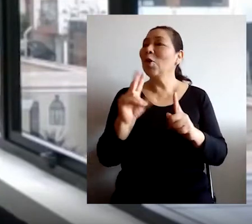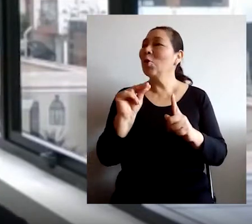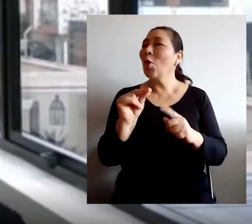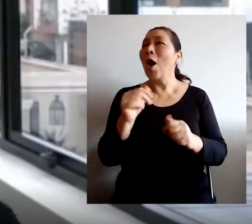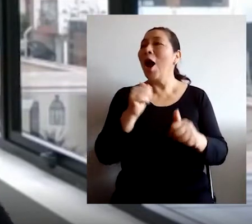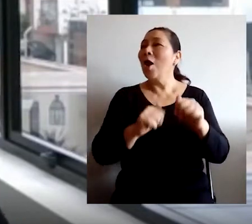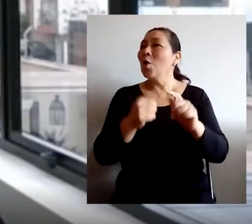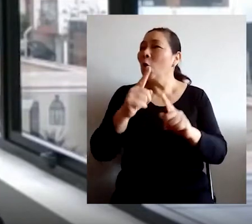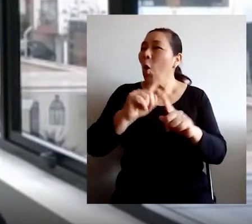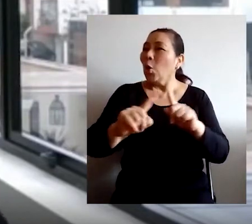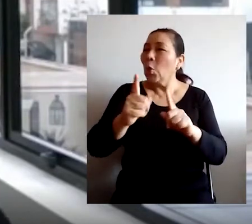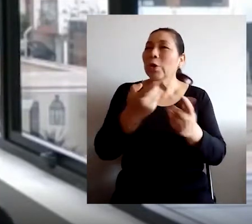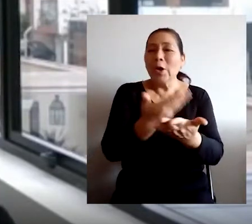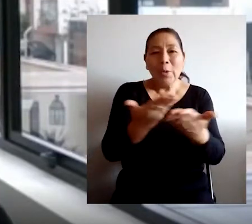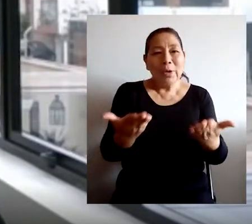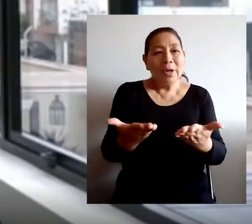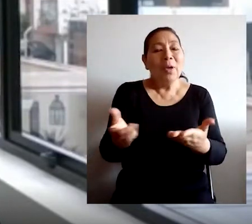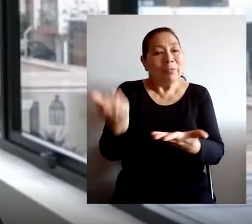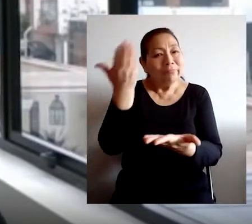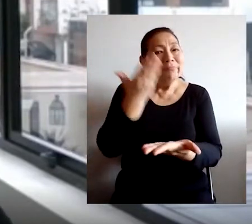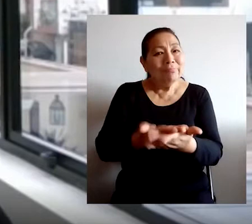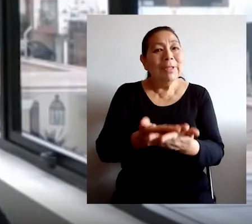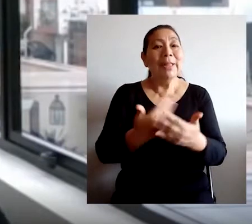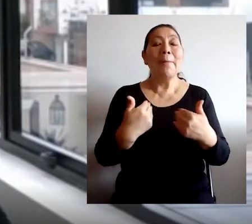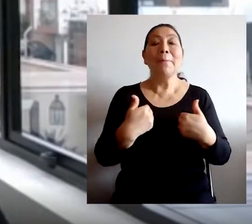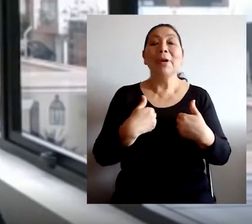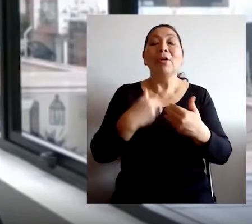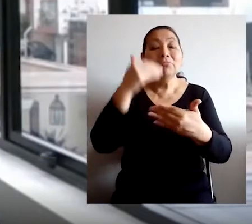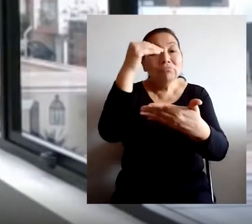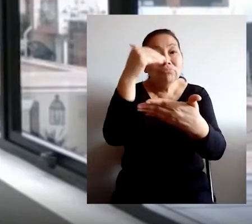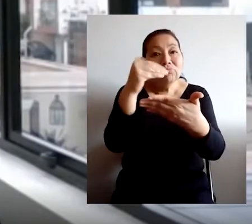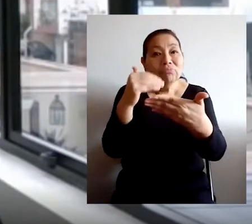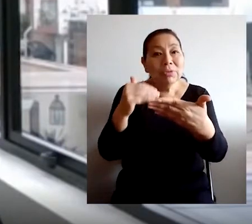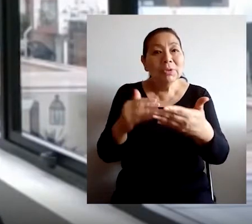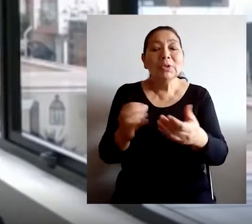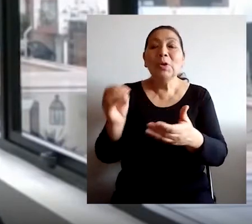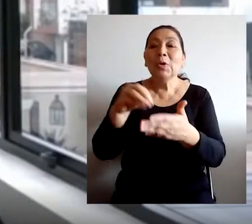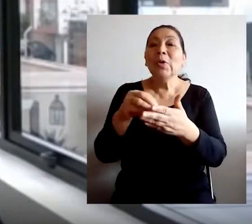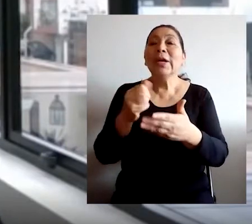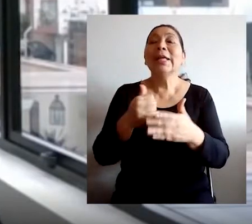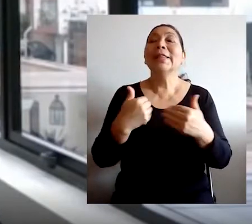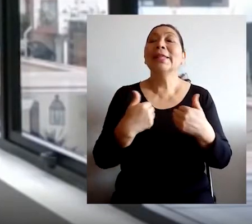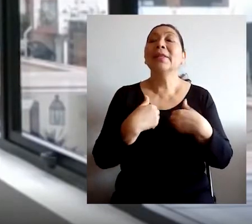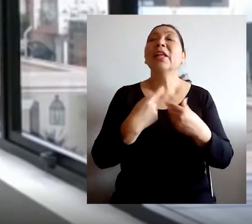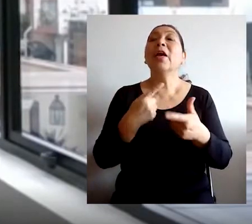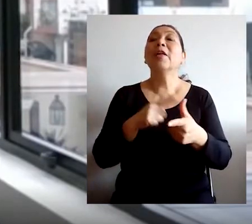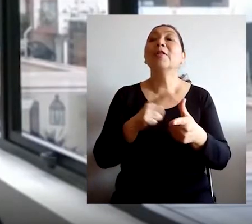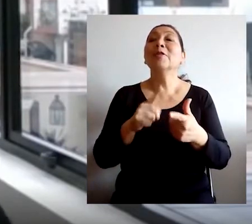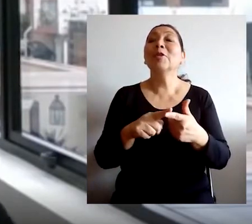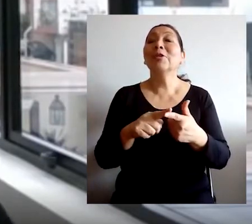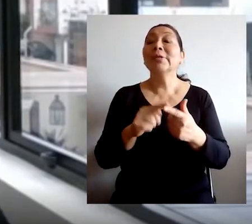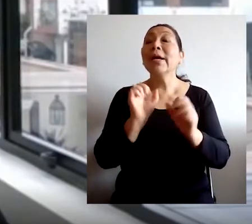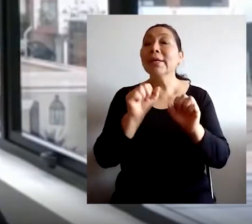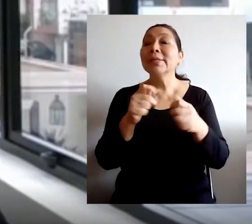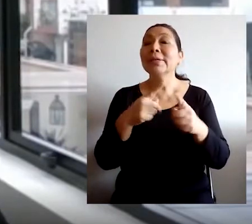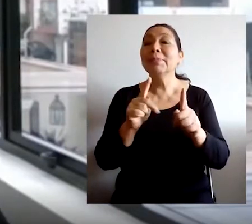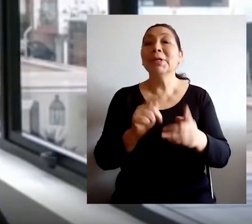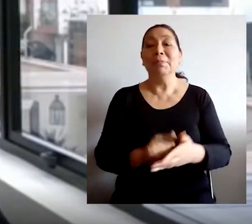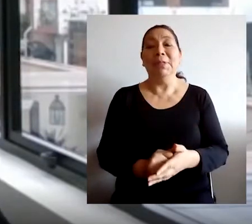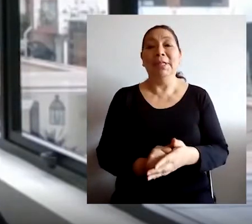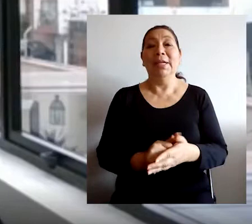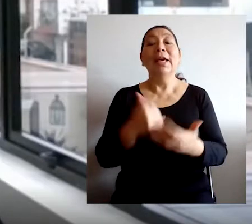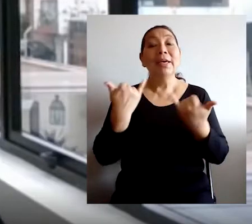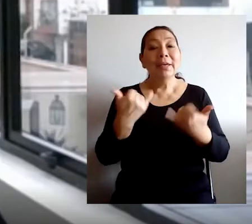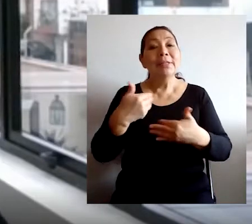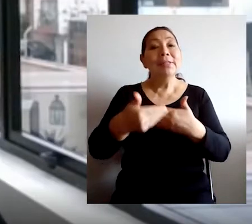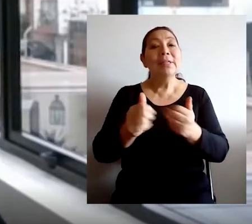algunos esenciales, sino algunos instrumentales o complementarios, que es la clasificación de los hechos constitutivos. Entonces, hay que permitir